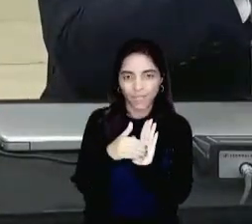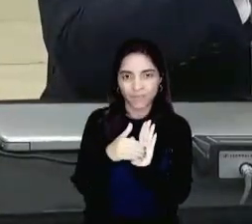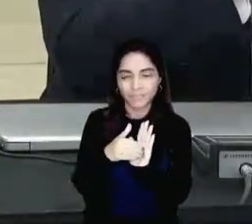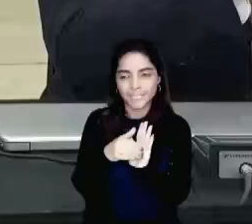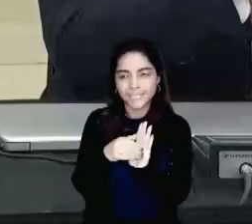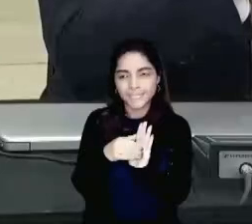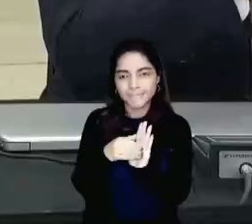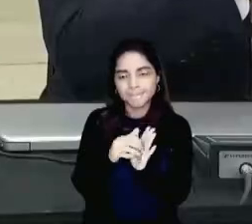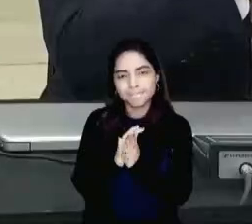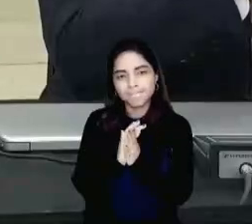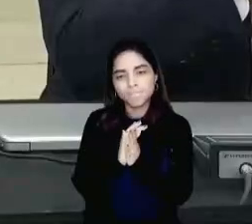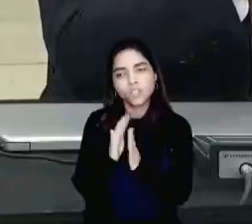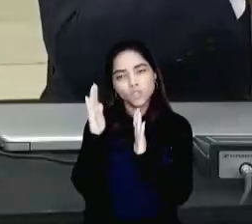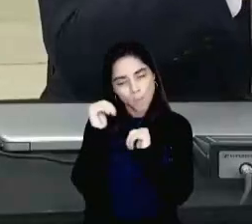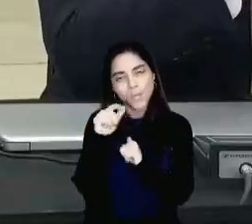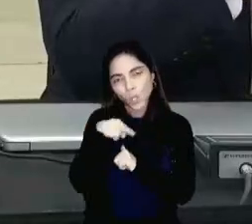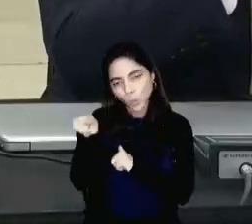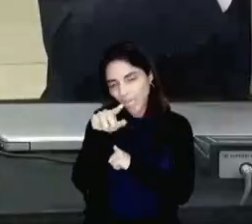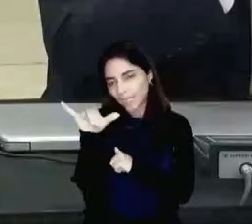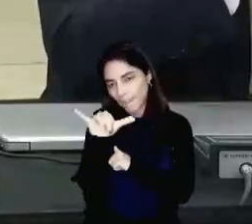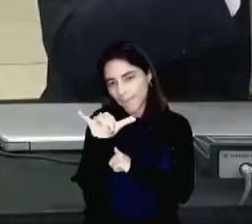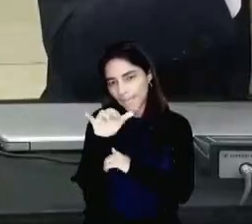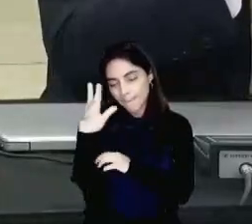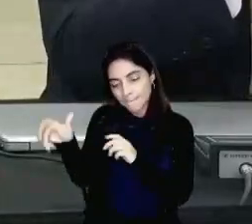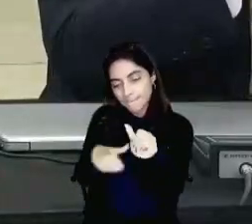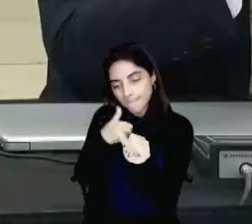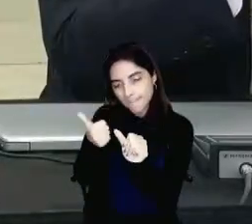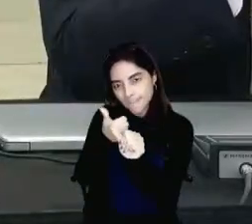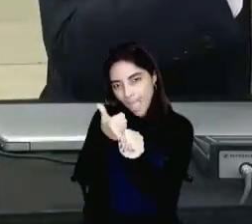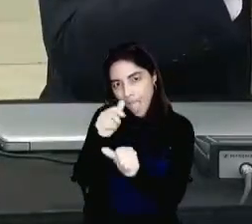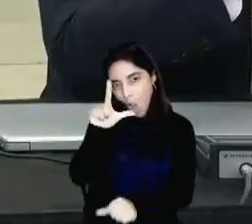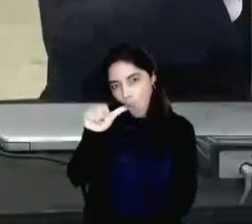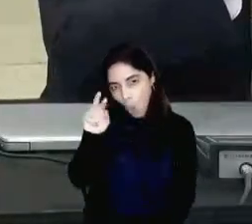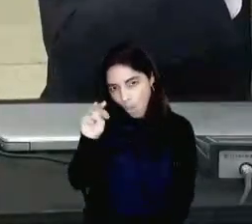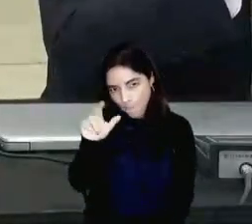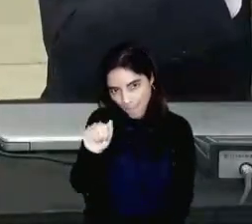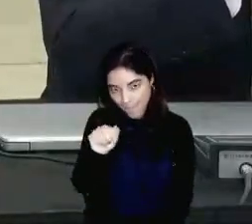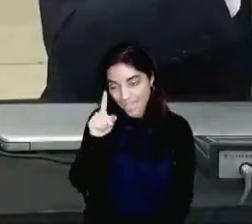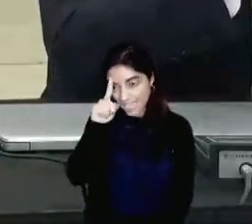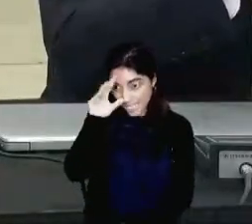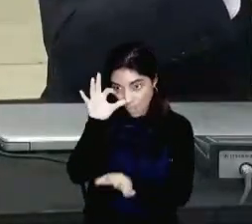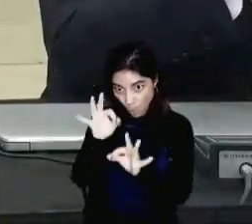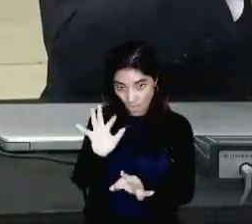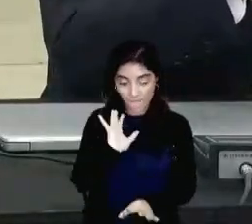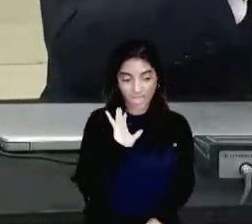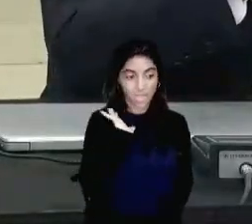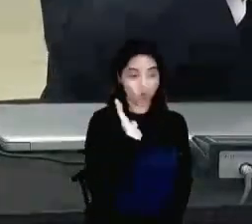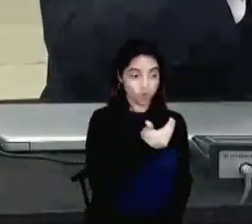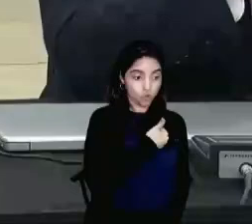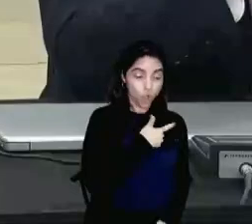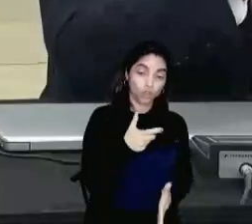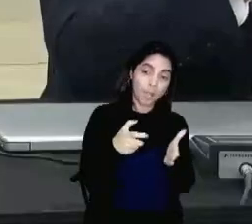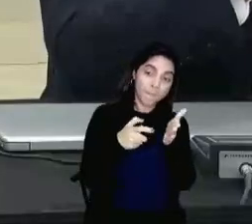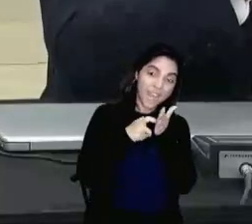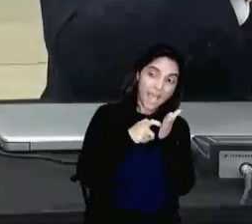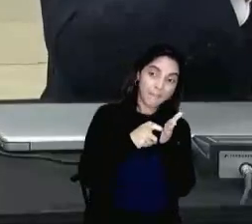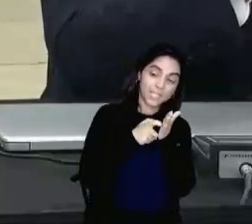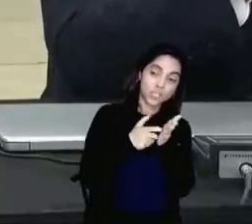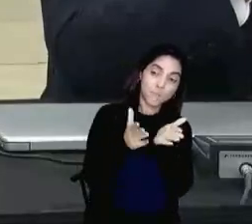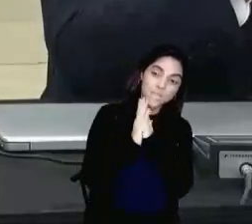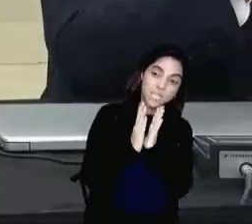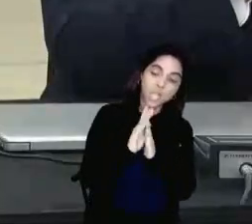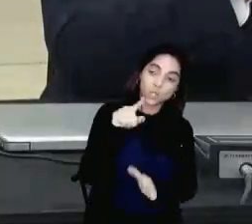verdad van a ir detrás de luma para que se asegure que las reclamaciones que personas están haciendo sean